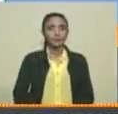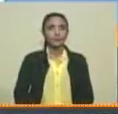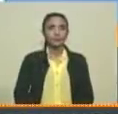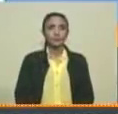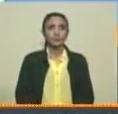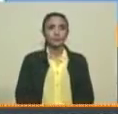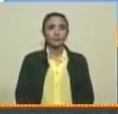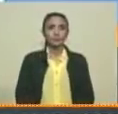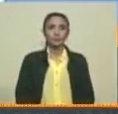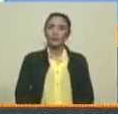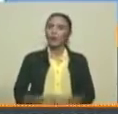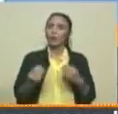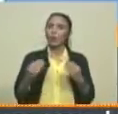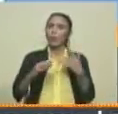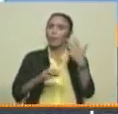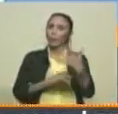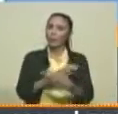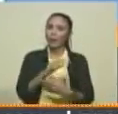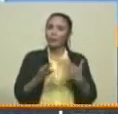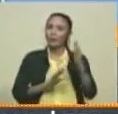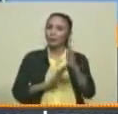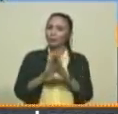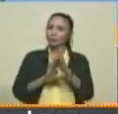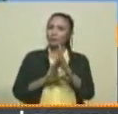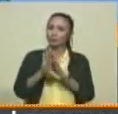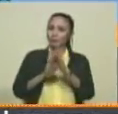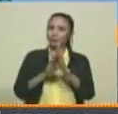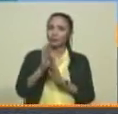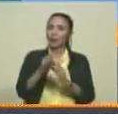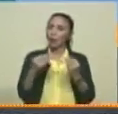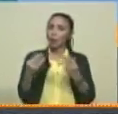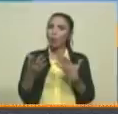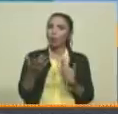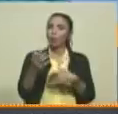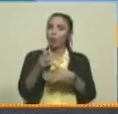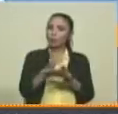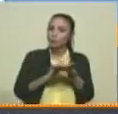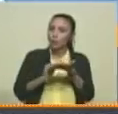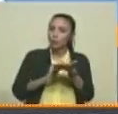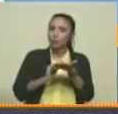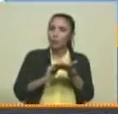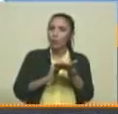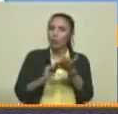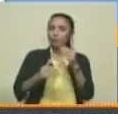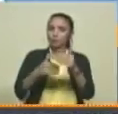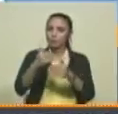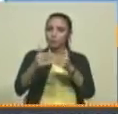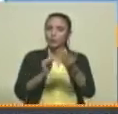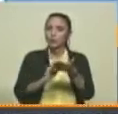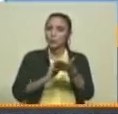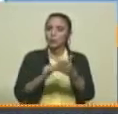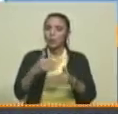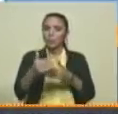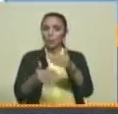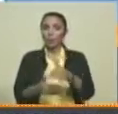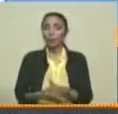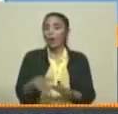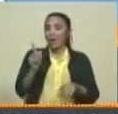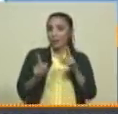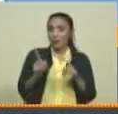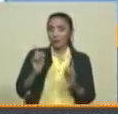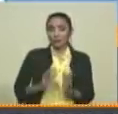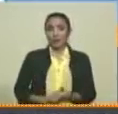cómo los problemas van surgiendo y con el autogobierno surgen soluciones. A veces hay